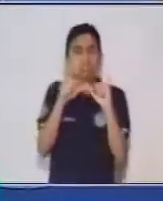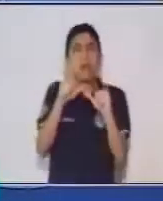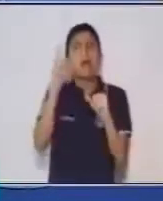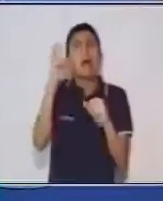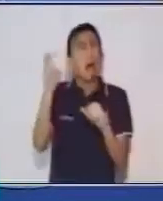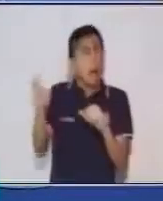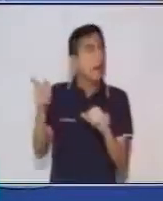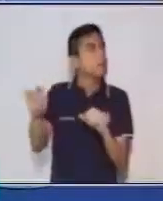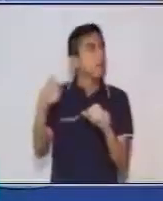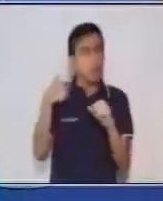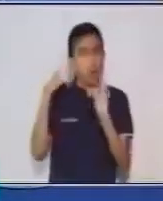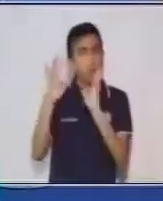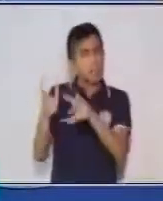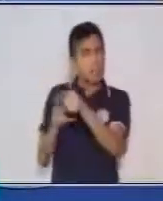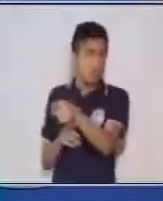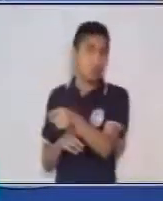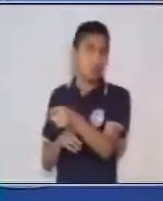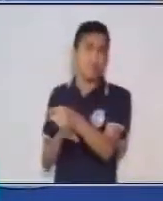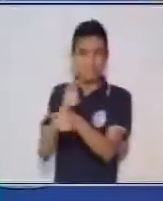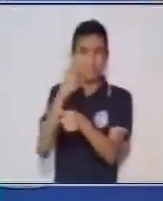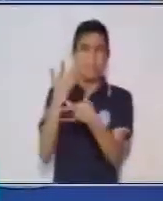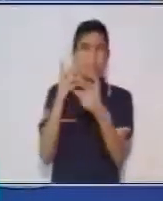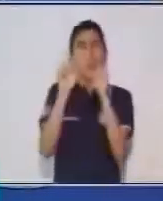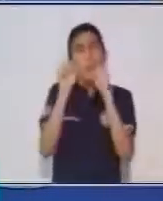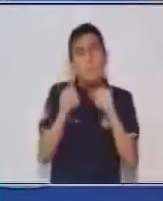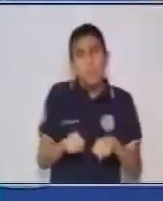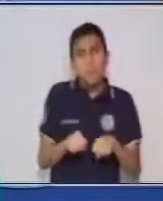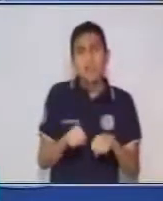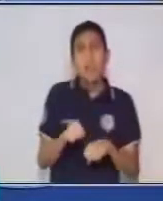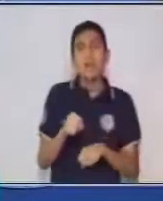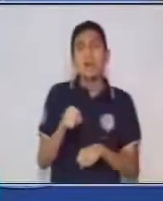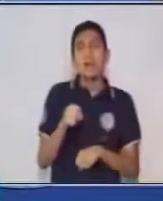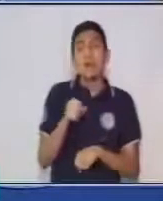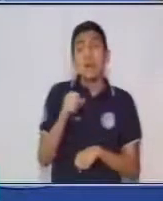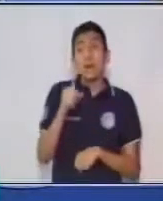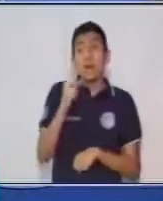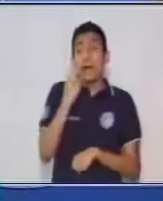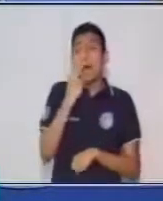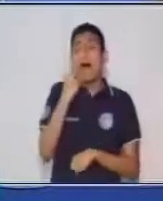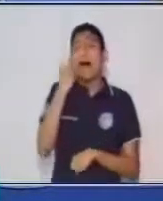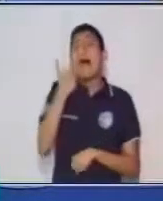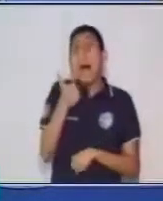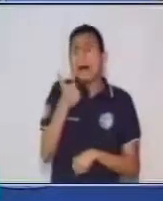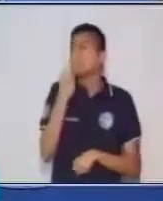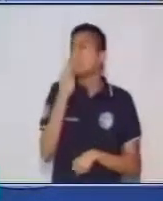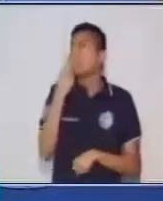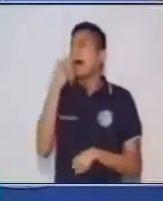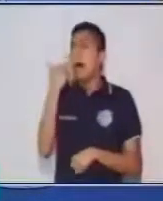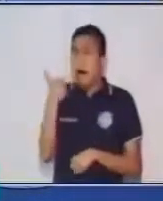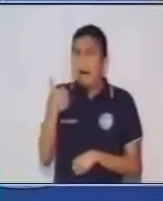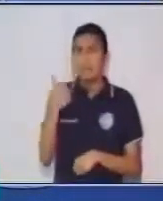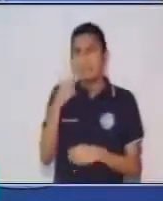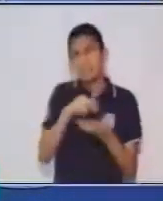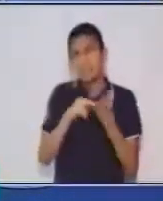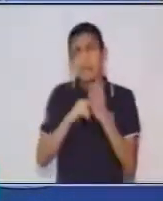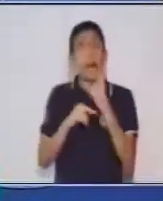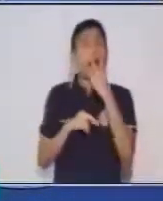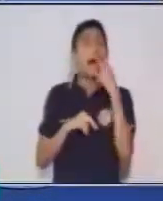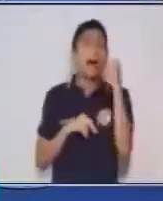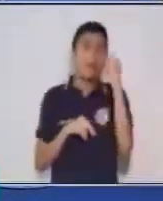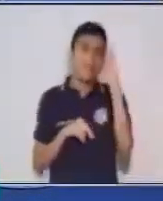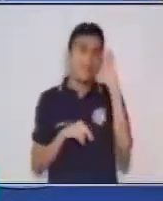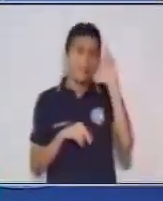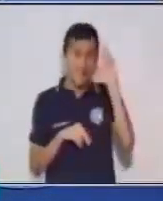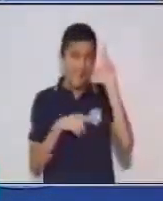allí. ¿Te das cuenta? Nos da nos da esa certeza de algo que sucedió, pero